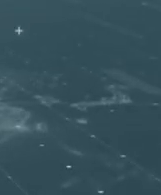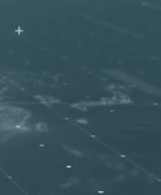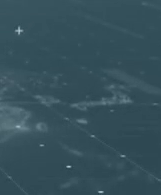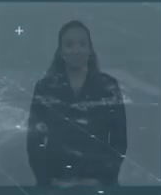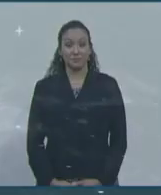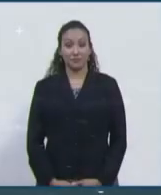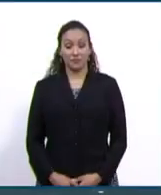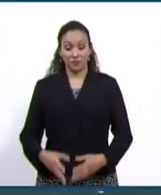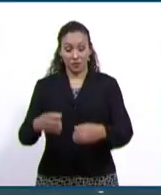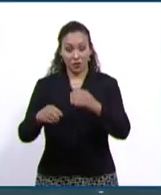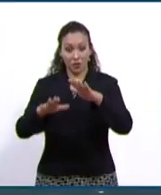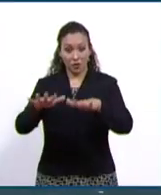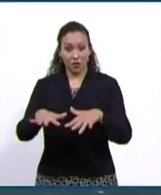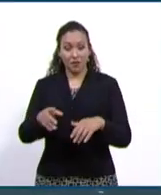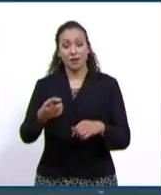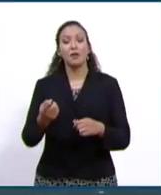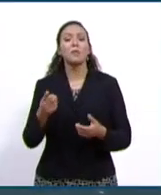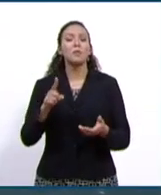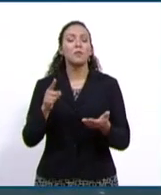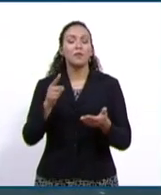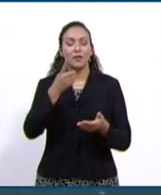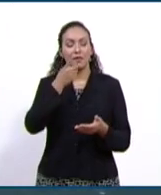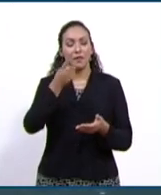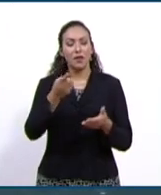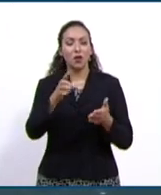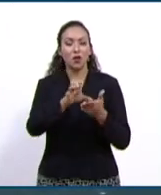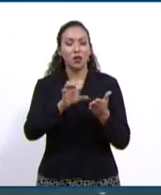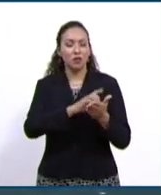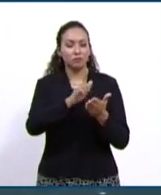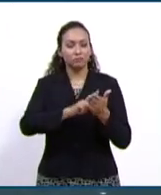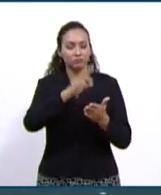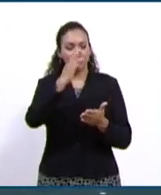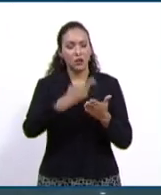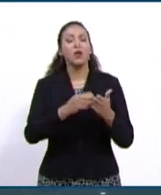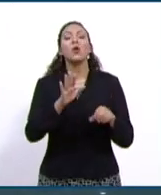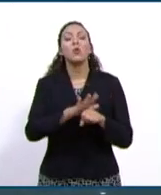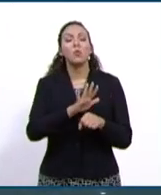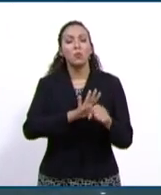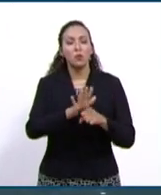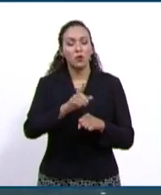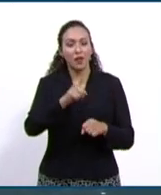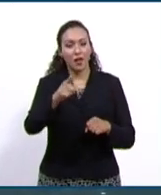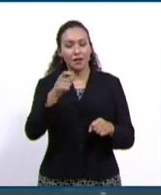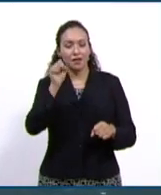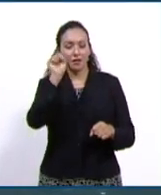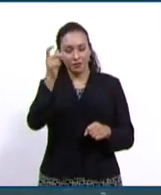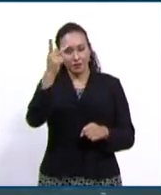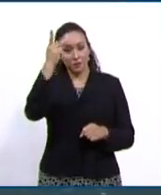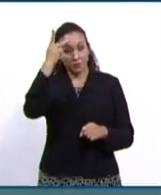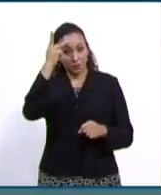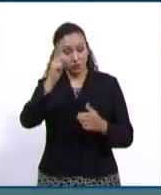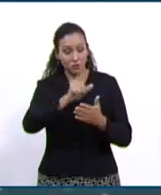El Pleno de la Corte declaró constitucional disposición que sanciona la violencia vicaria en San Luis Potosí.